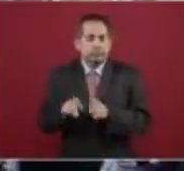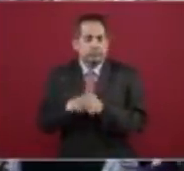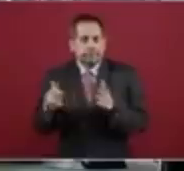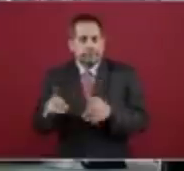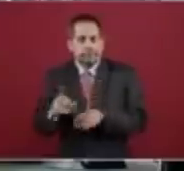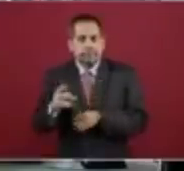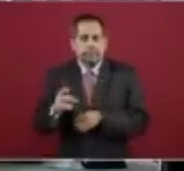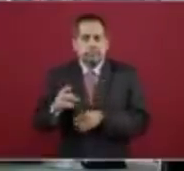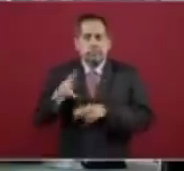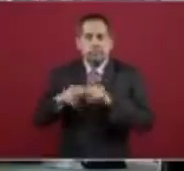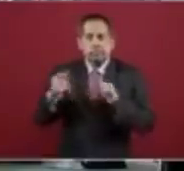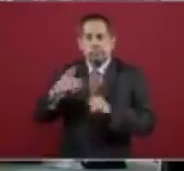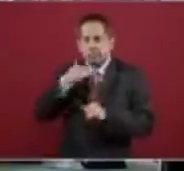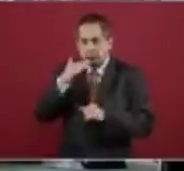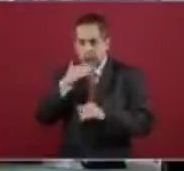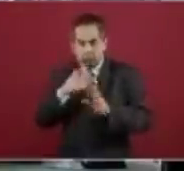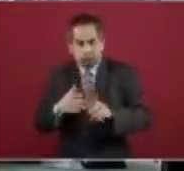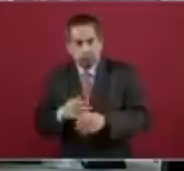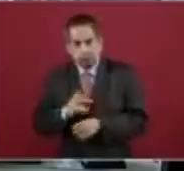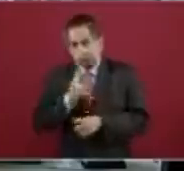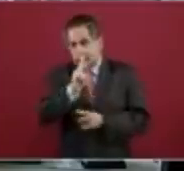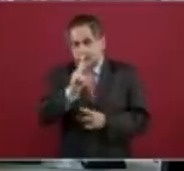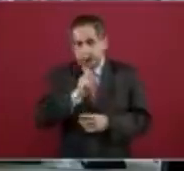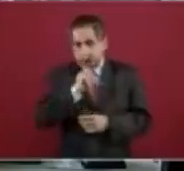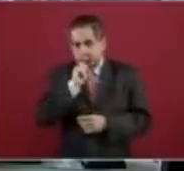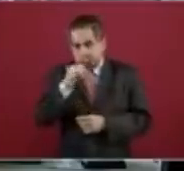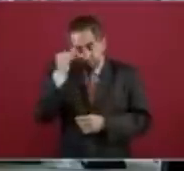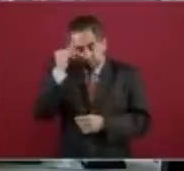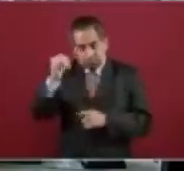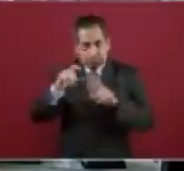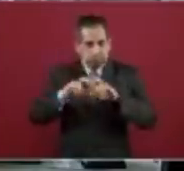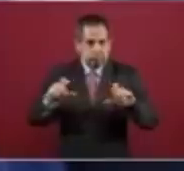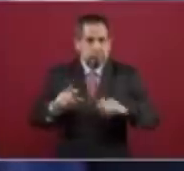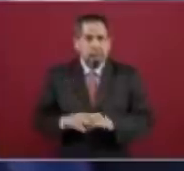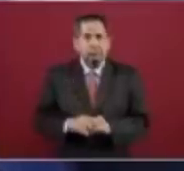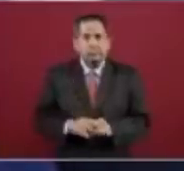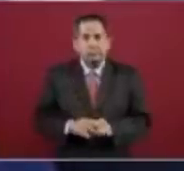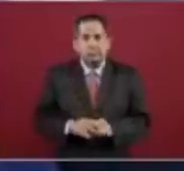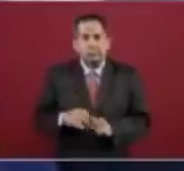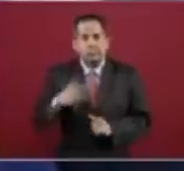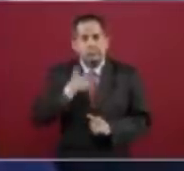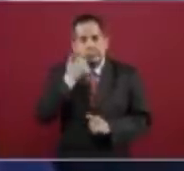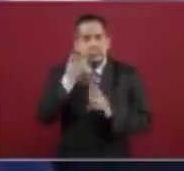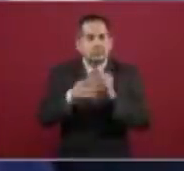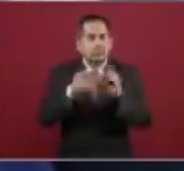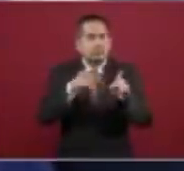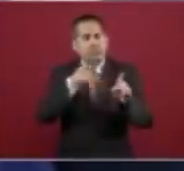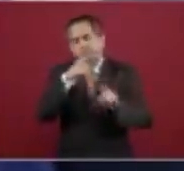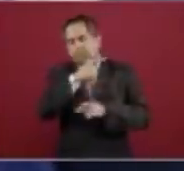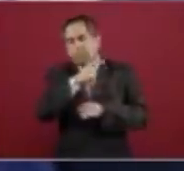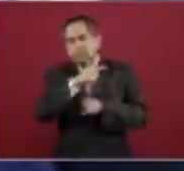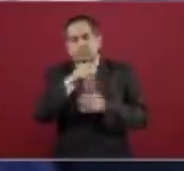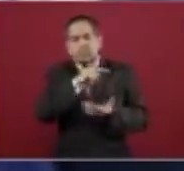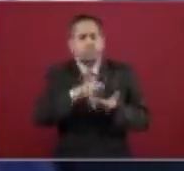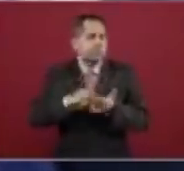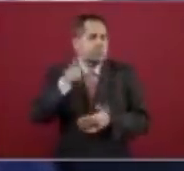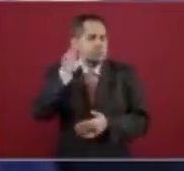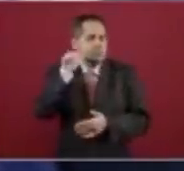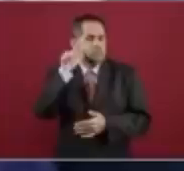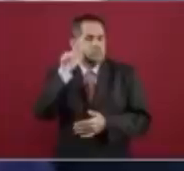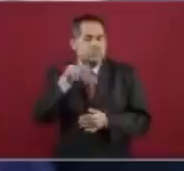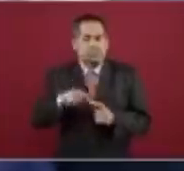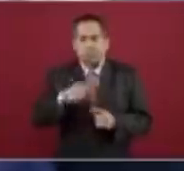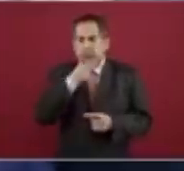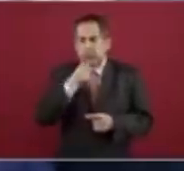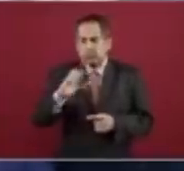Más en Gobierno. Creo que compartimos el eslogan. Le quiero hablar de los Mochis. Manuel Guillermo Chatman Moreno,